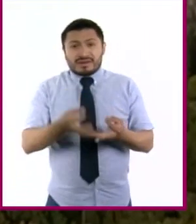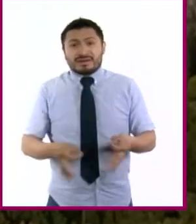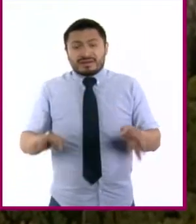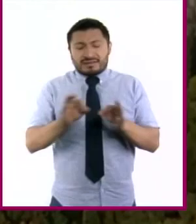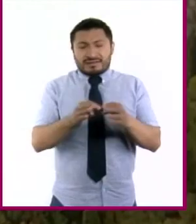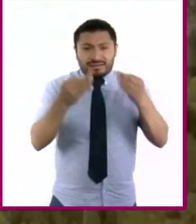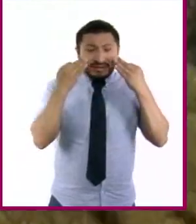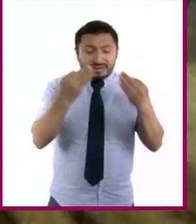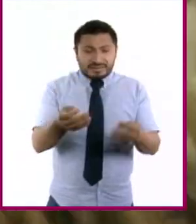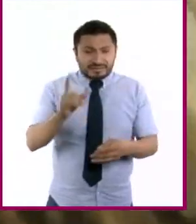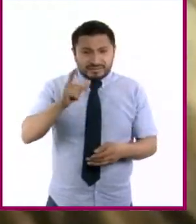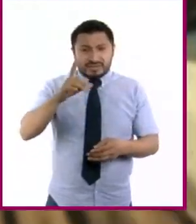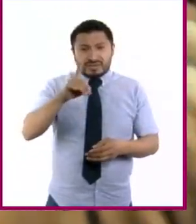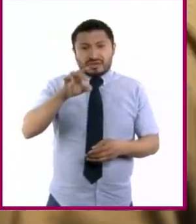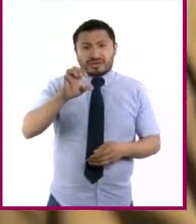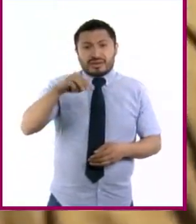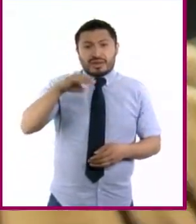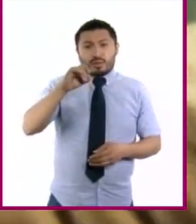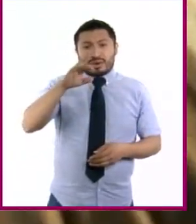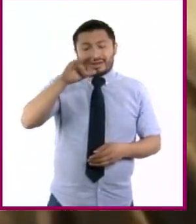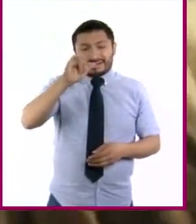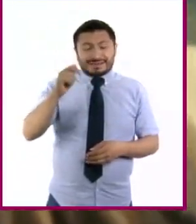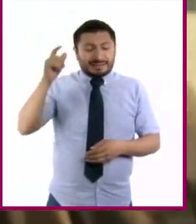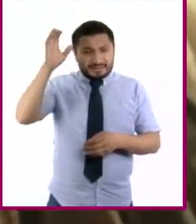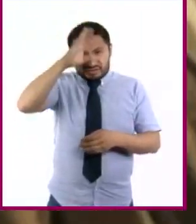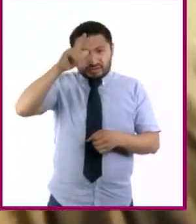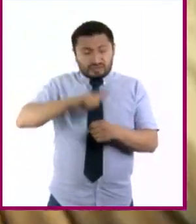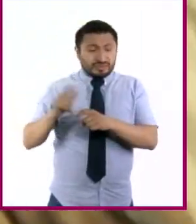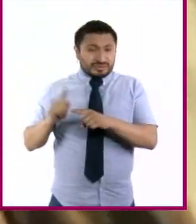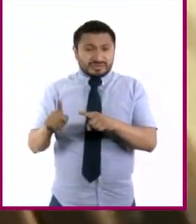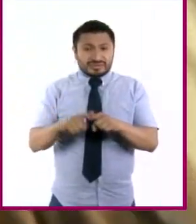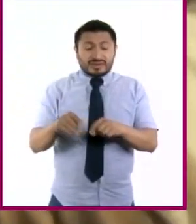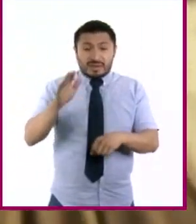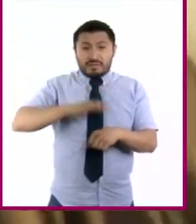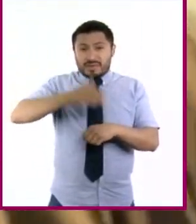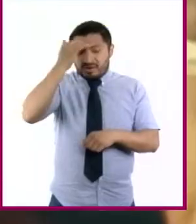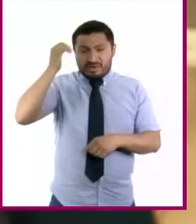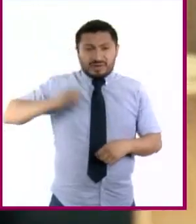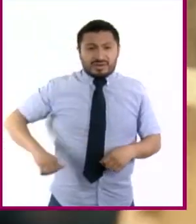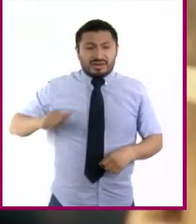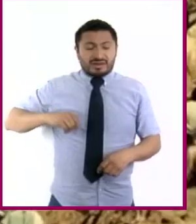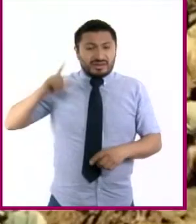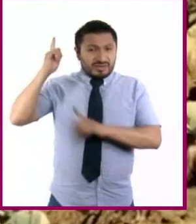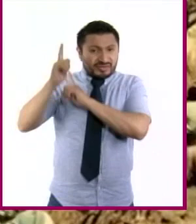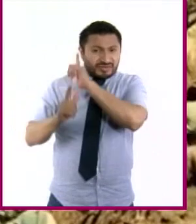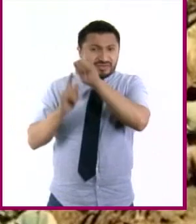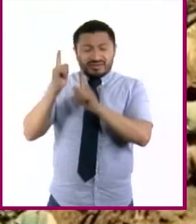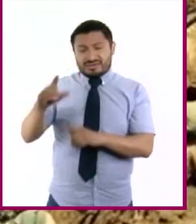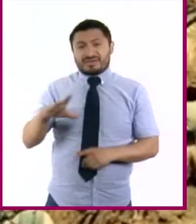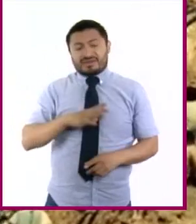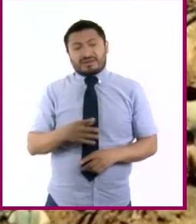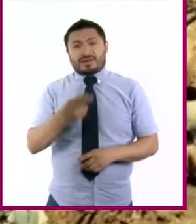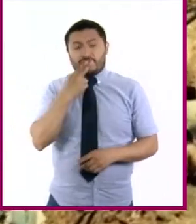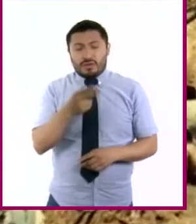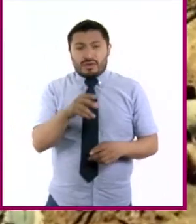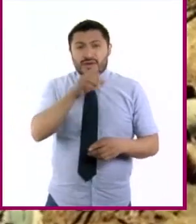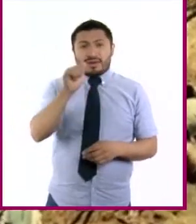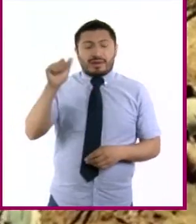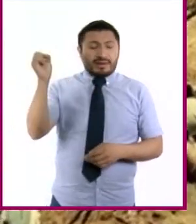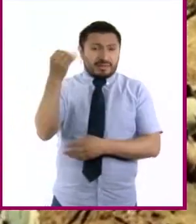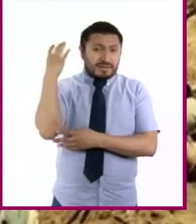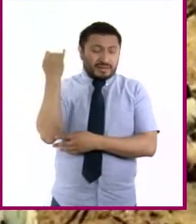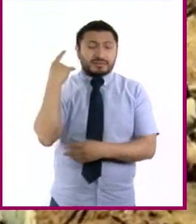la democracia en varias culturas. El caso más conocido es el de la antigua Grecia, en donde a través de la asamblea se